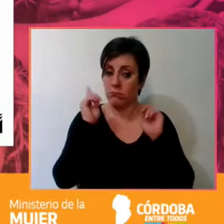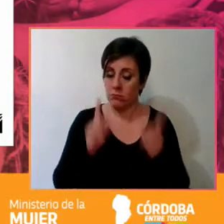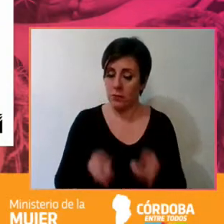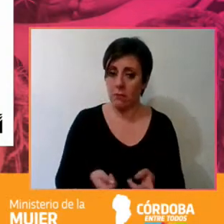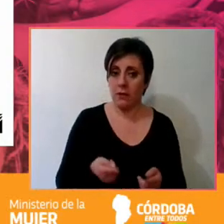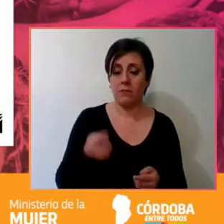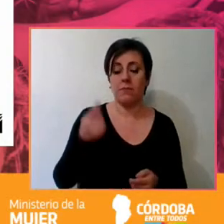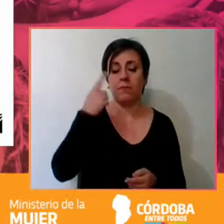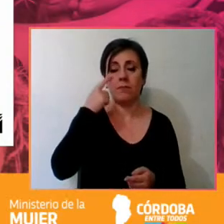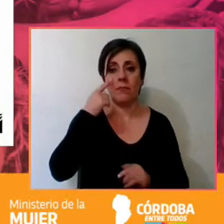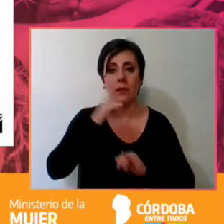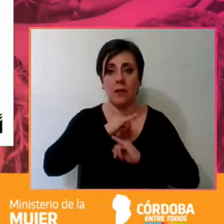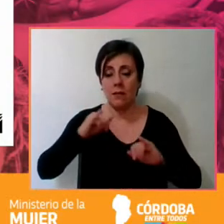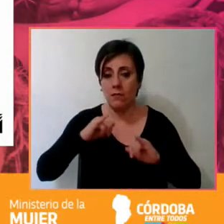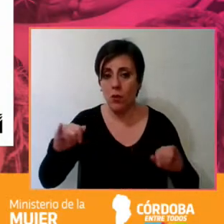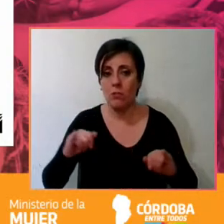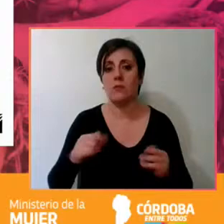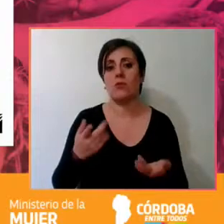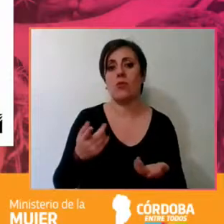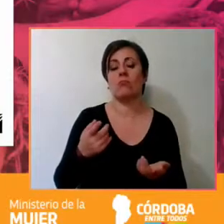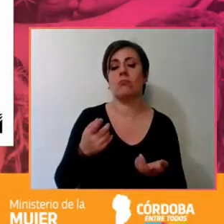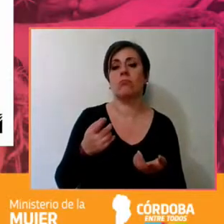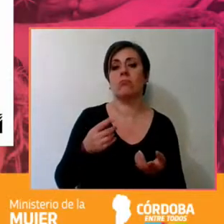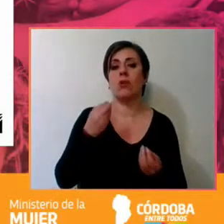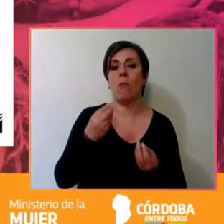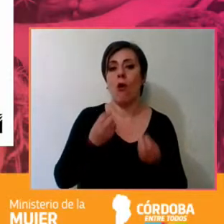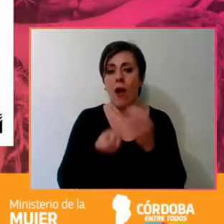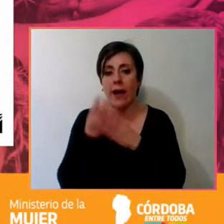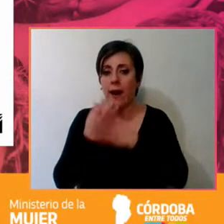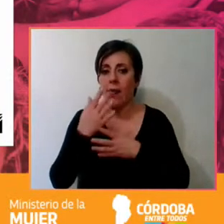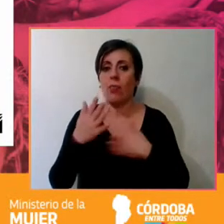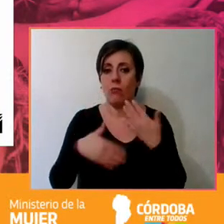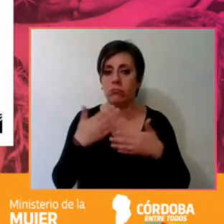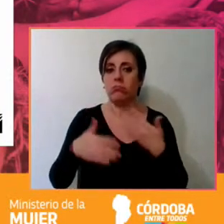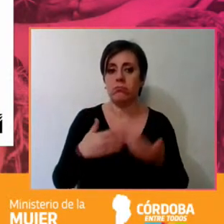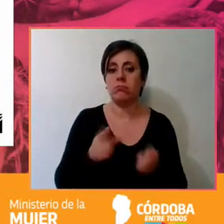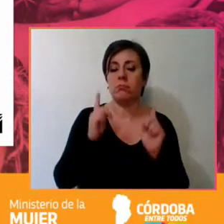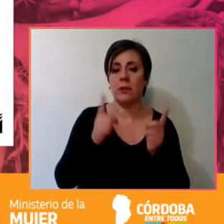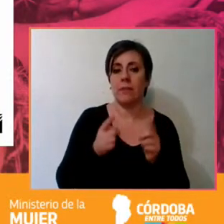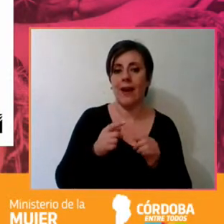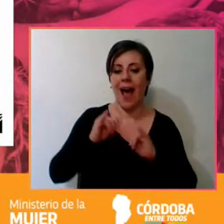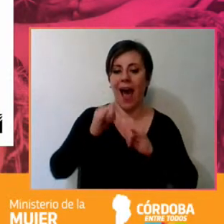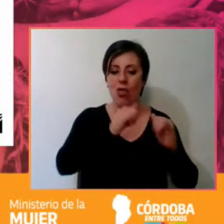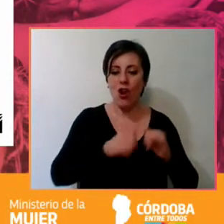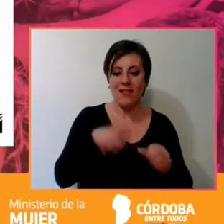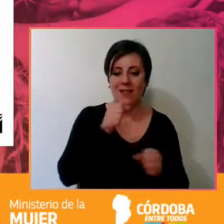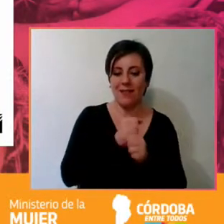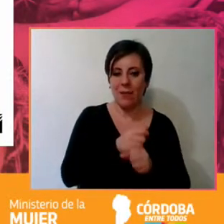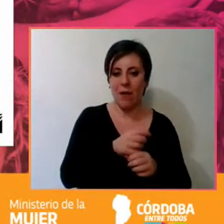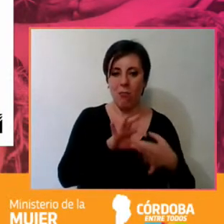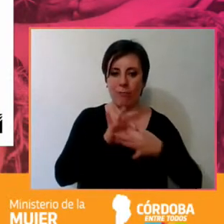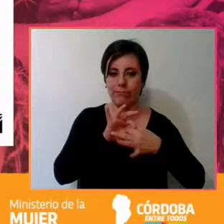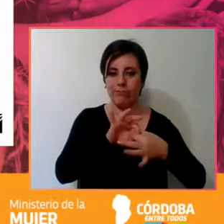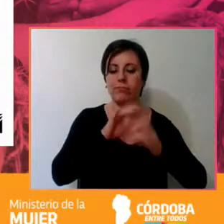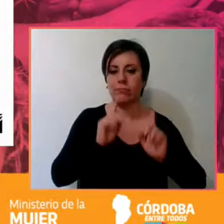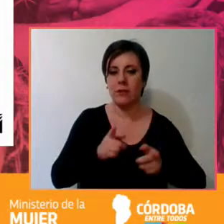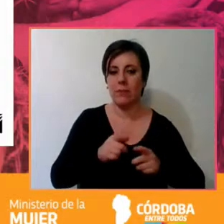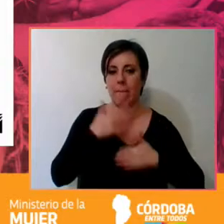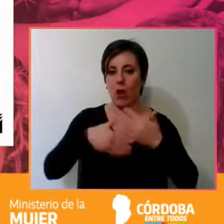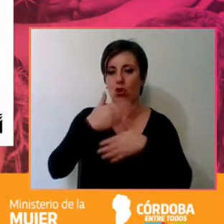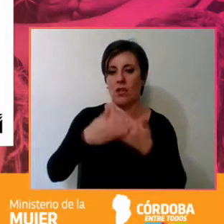e información, generando productos del conocimiento, trabajamos también con adolescentes y trabajamos también en